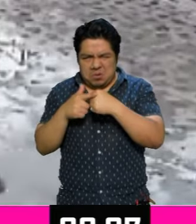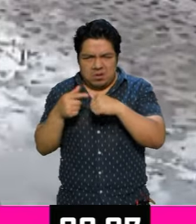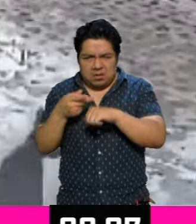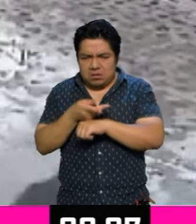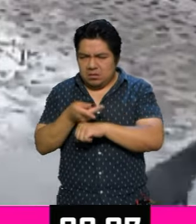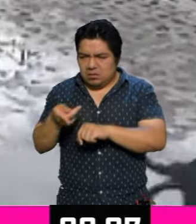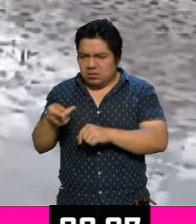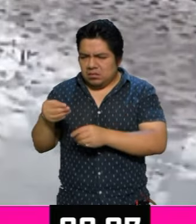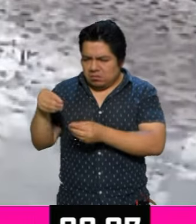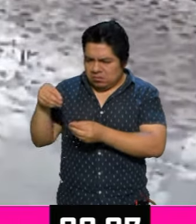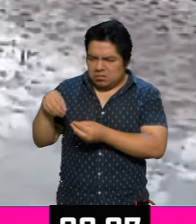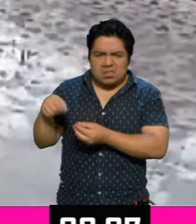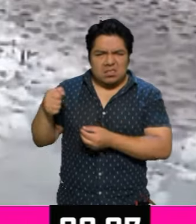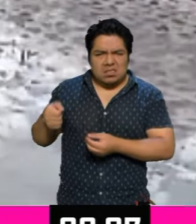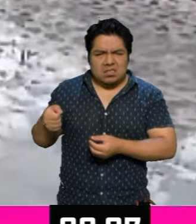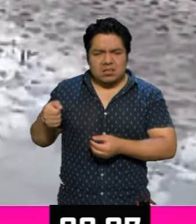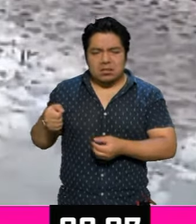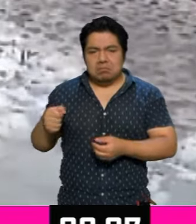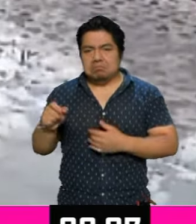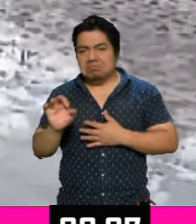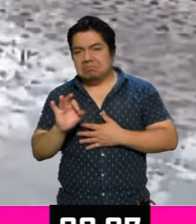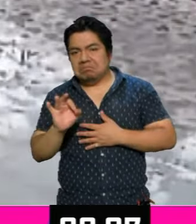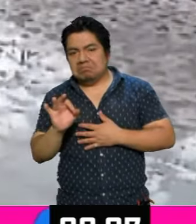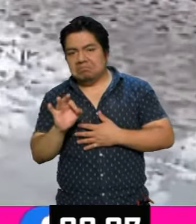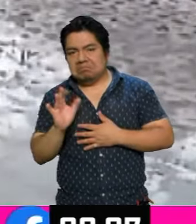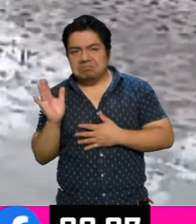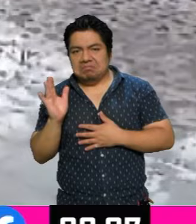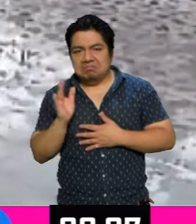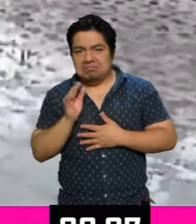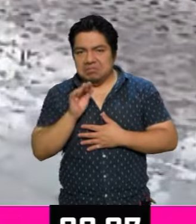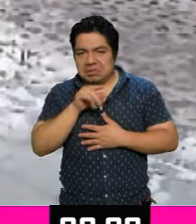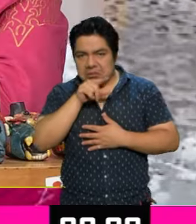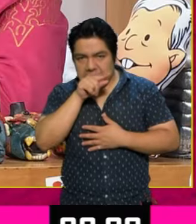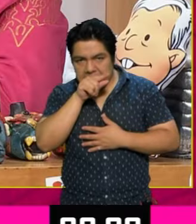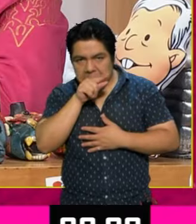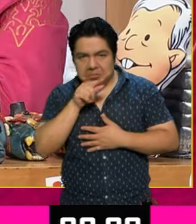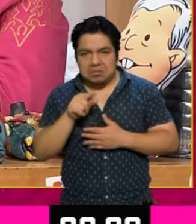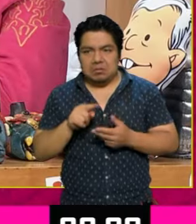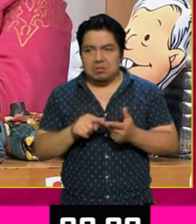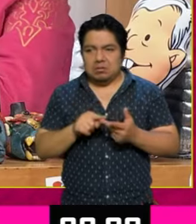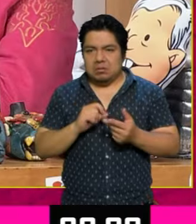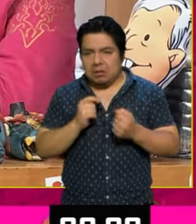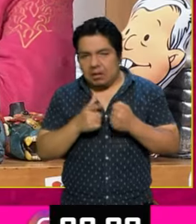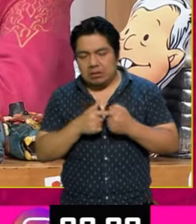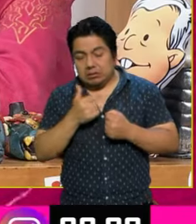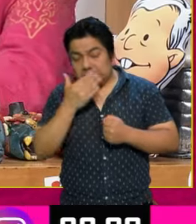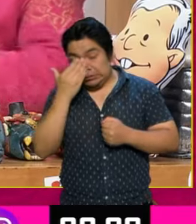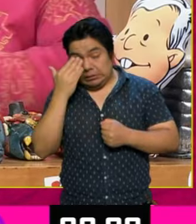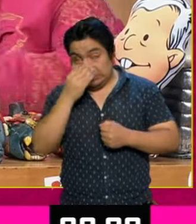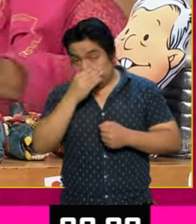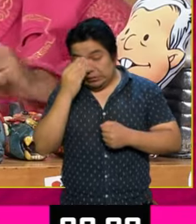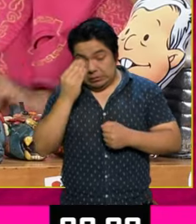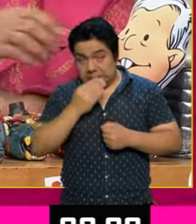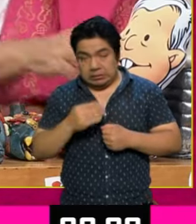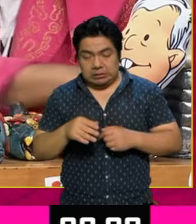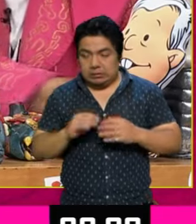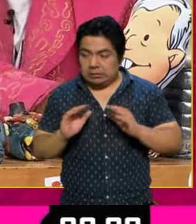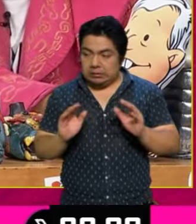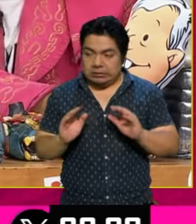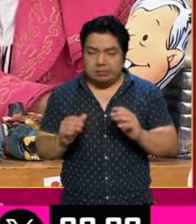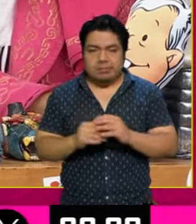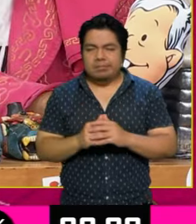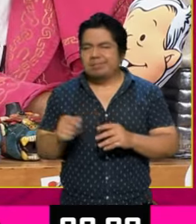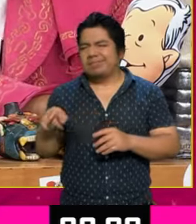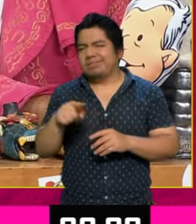Ajá. Igual traía pescuezos de pollo, mano. Híjoles, no, pero no. Horror. Bueno. Okay. A ver,